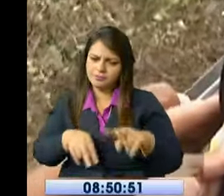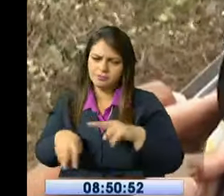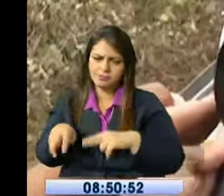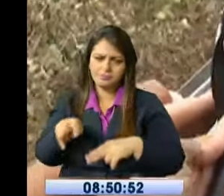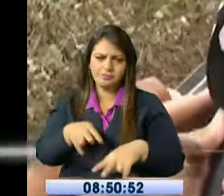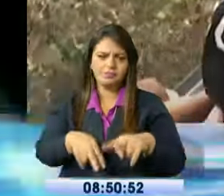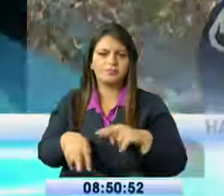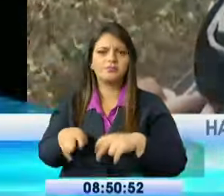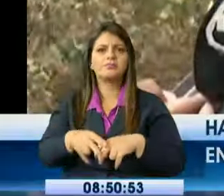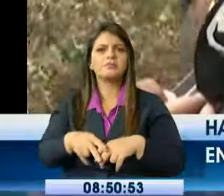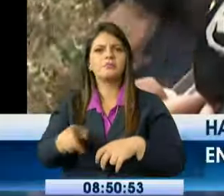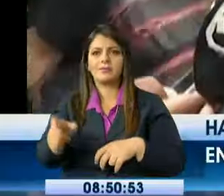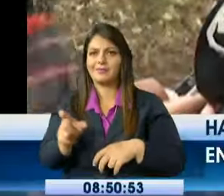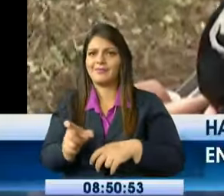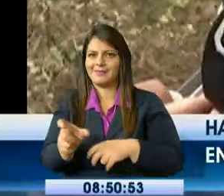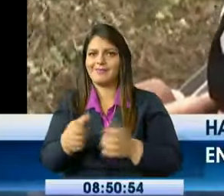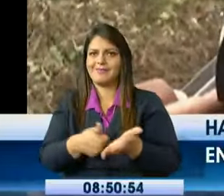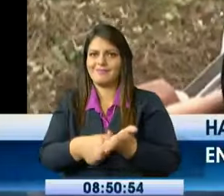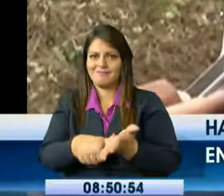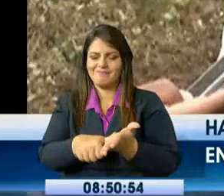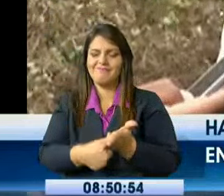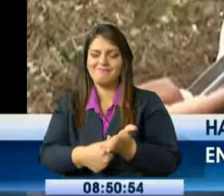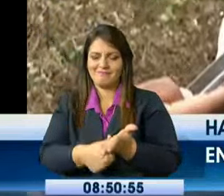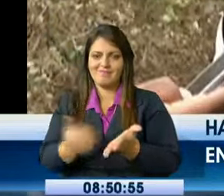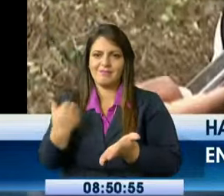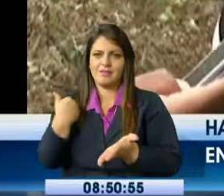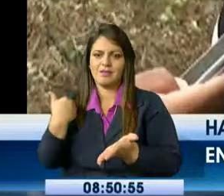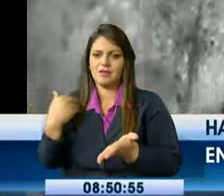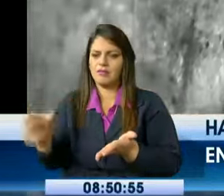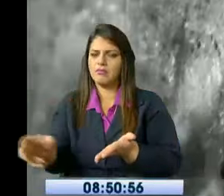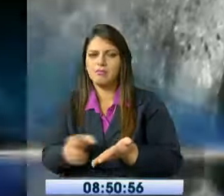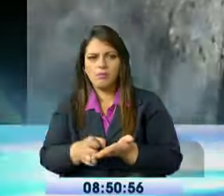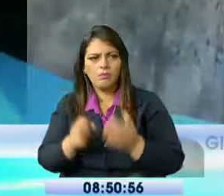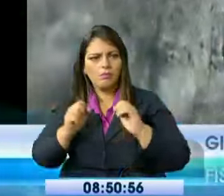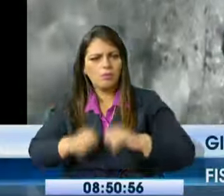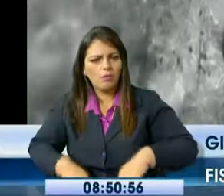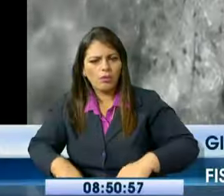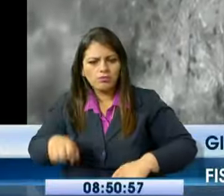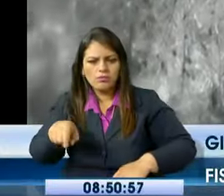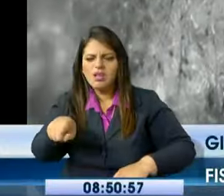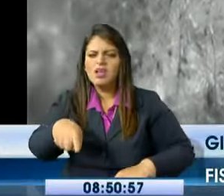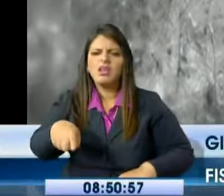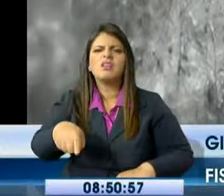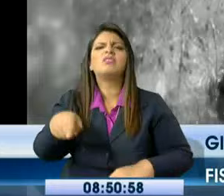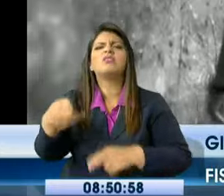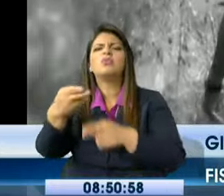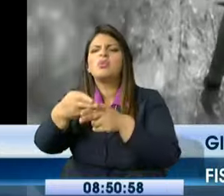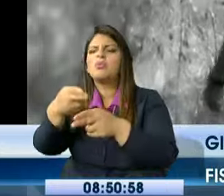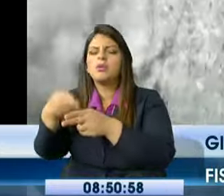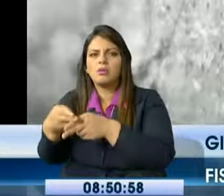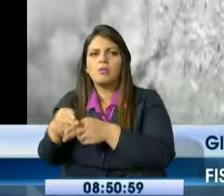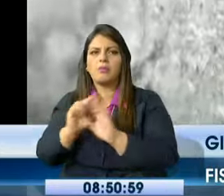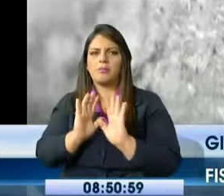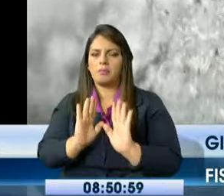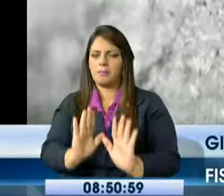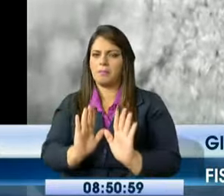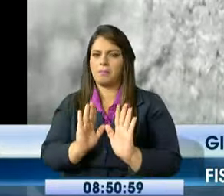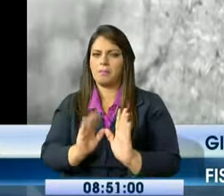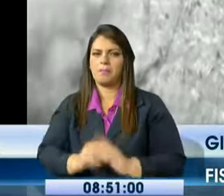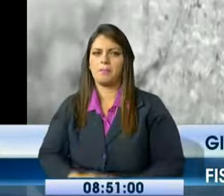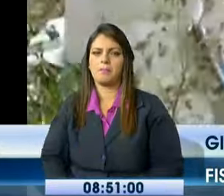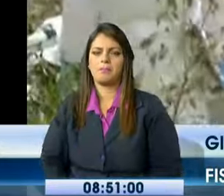encontrar documentación alguna en la que se pueda establecer las personas o los nombres de quienes de